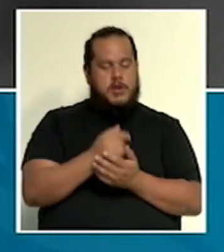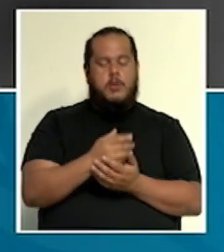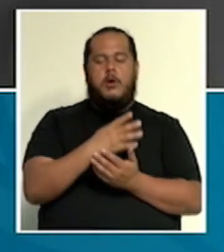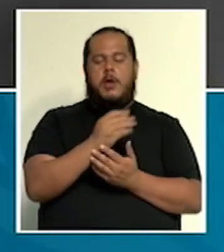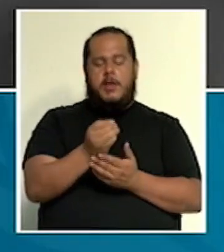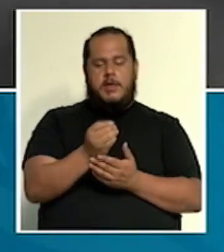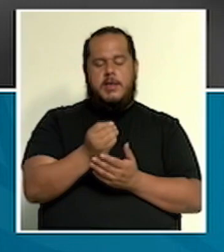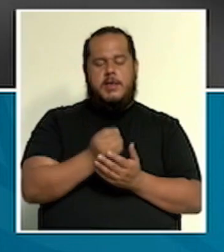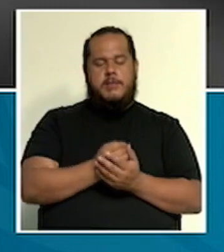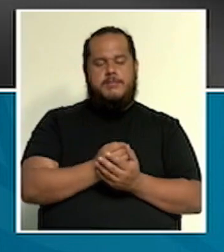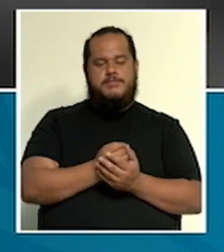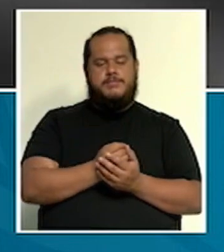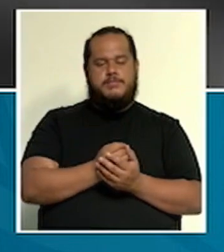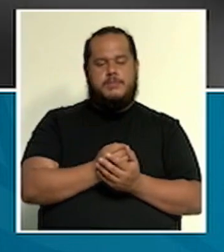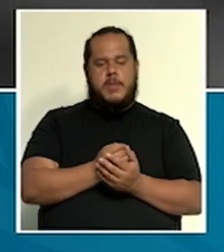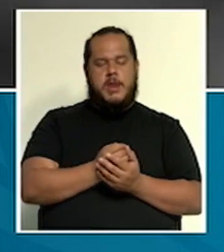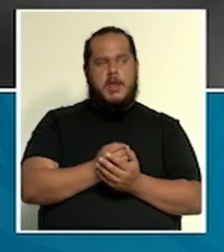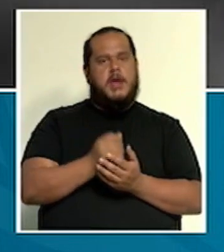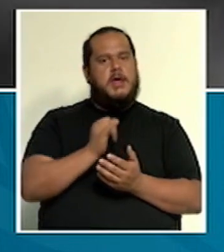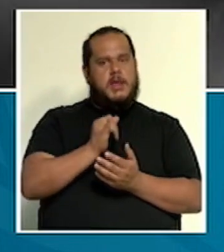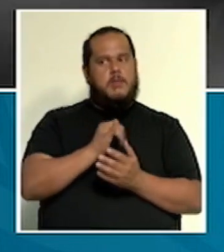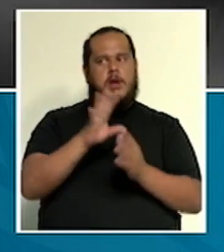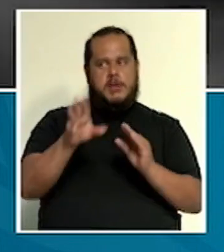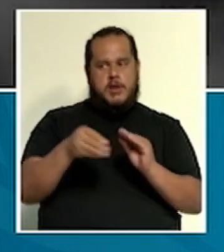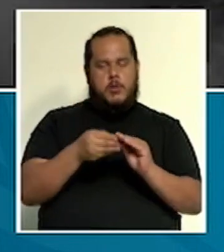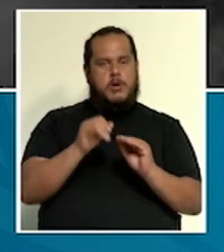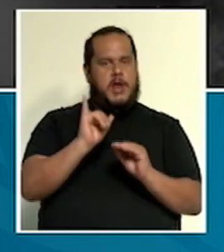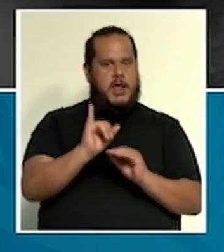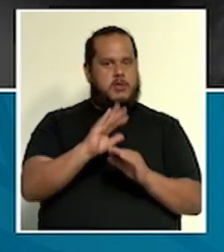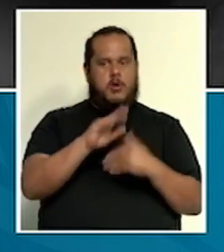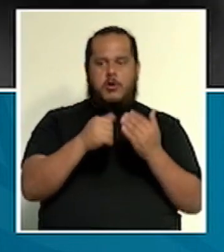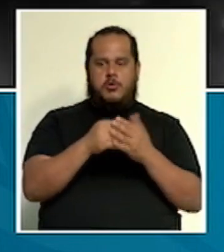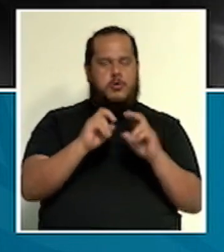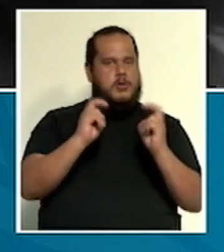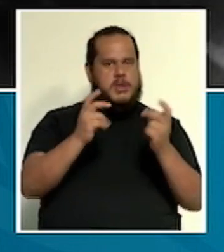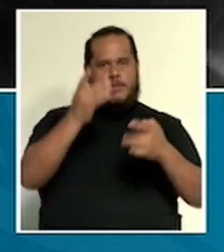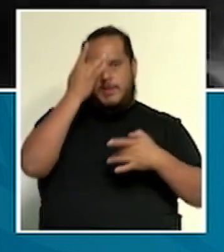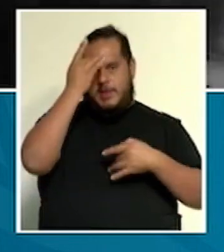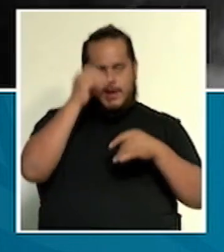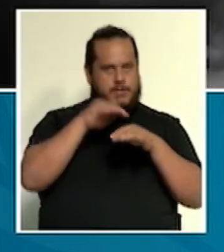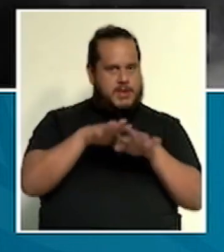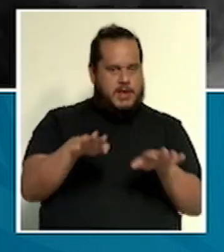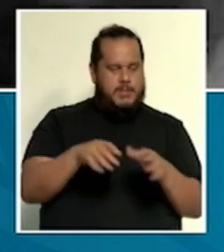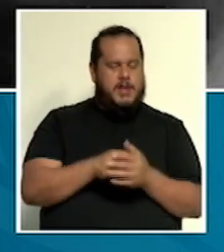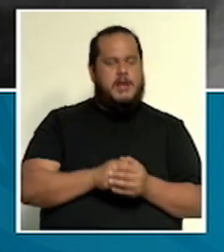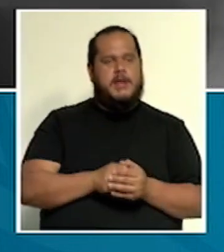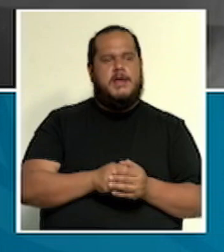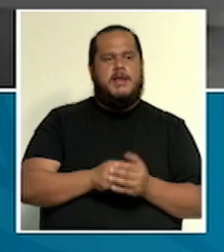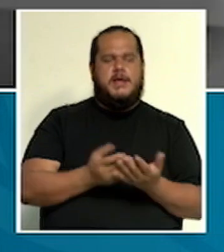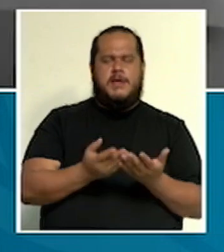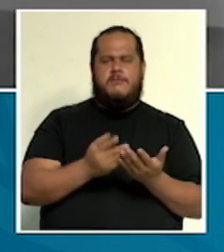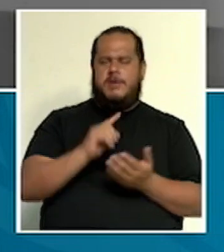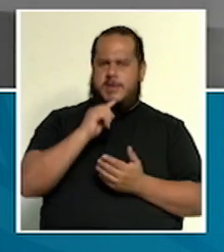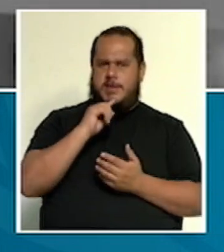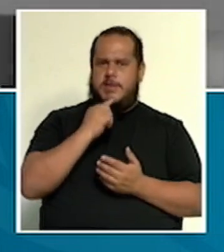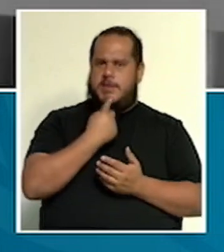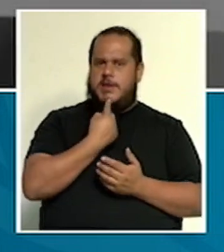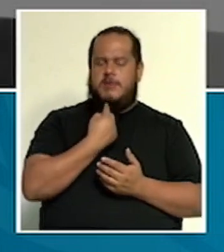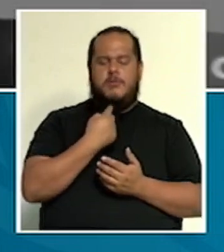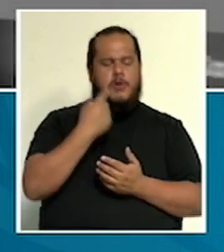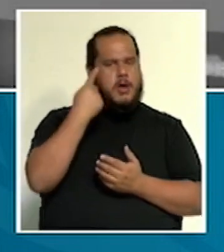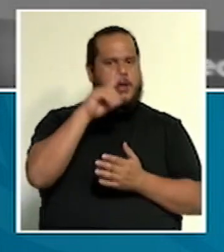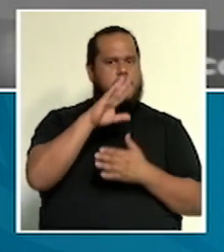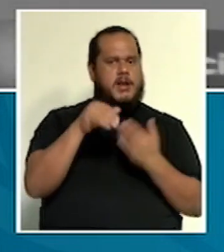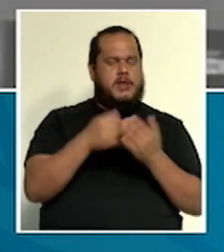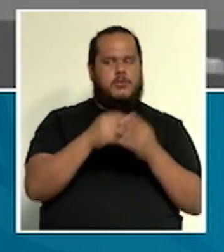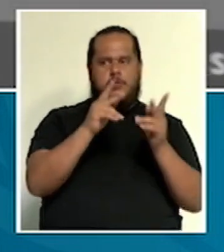también se aúna a esto todo el tema de la pandemia, que fue tan serio para